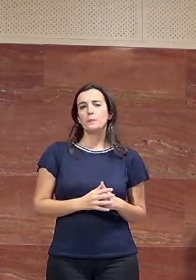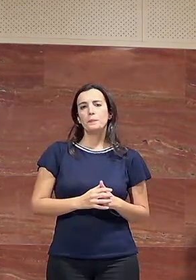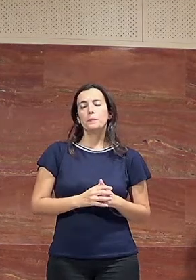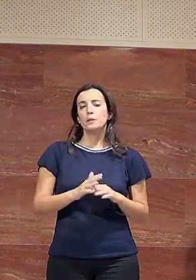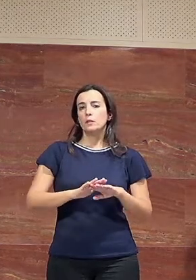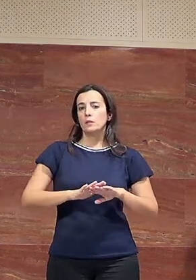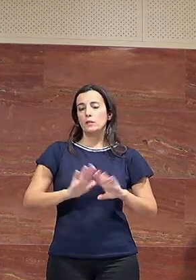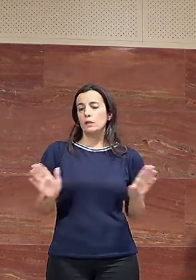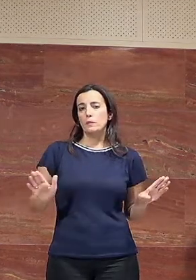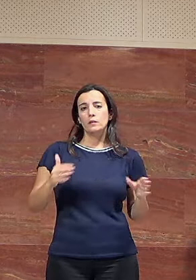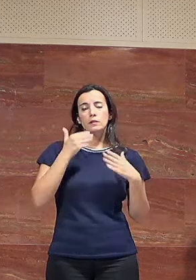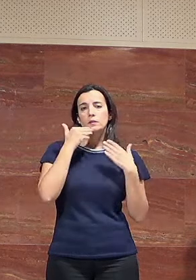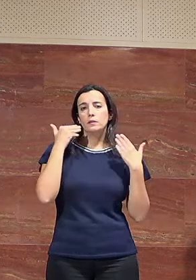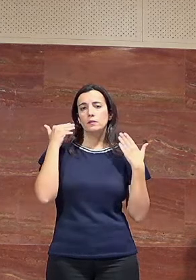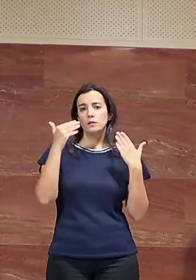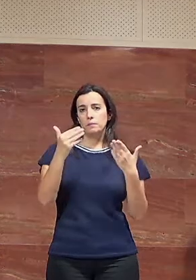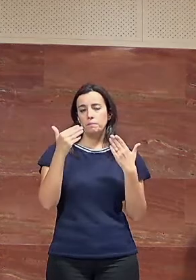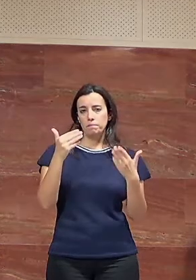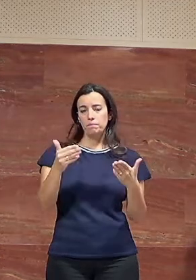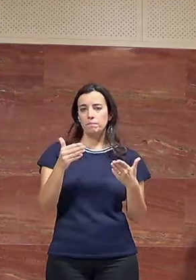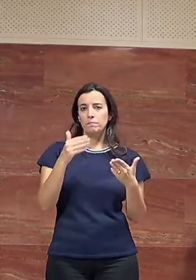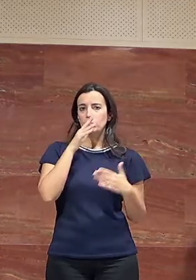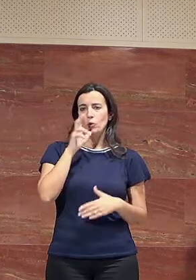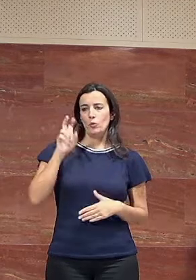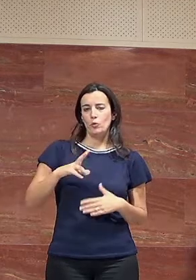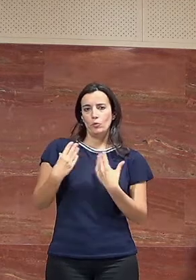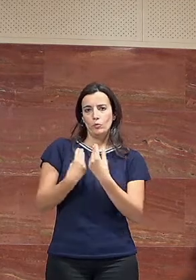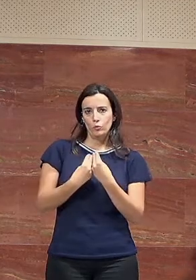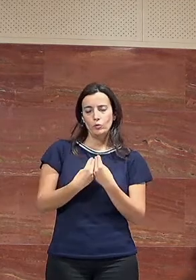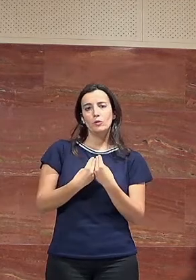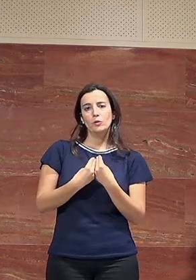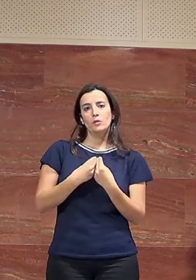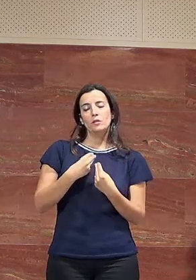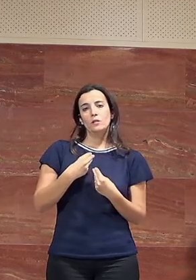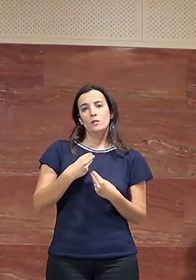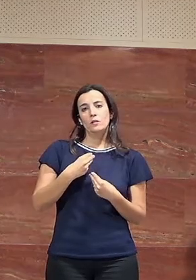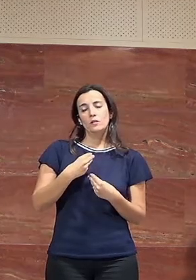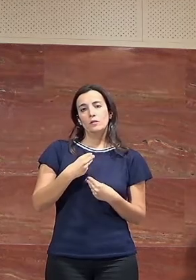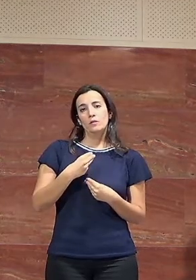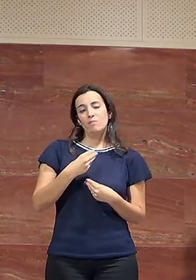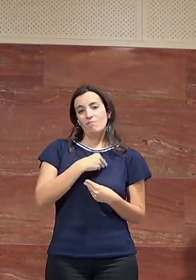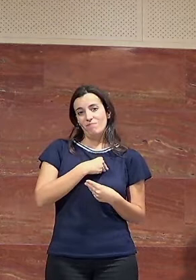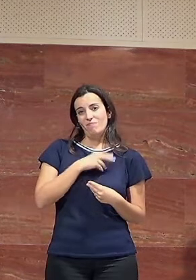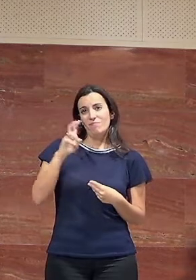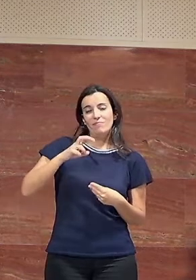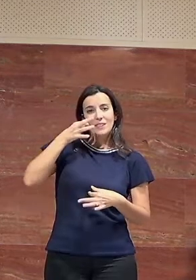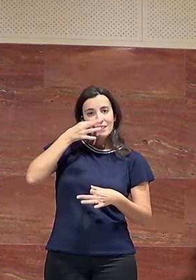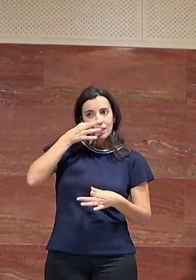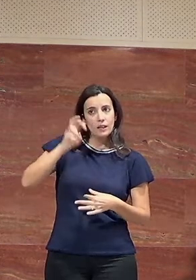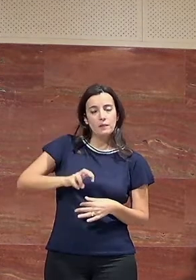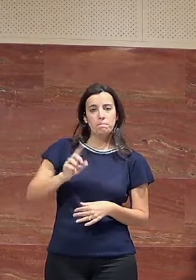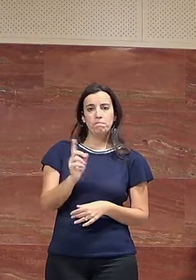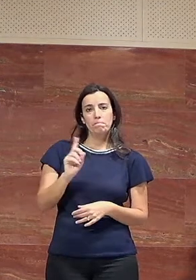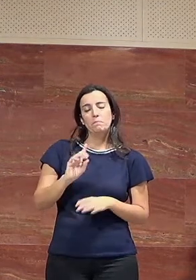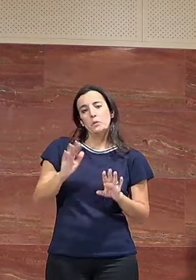Nada más, Vincent, muchas gracias por haber estado con nosotros. Sentimos no haberte tenido aquí en persona, pero bueno, algo